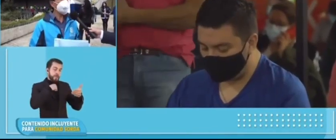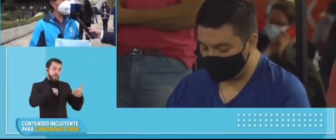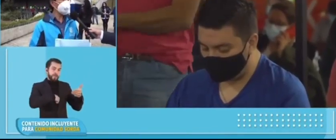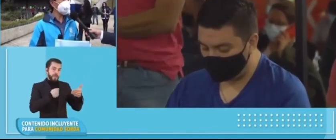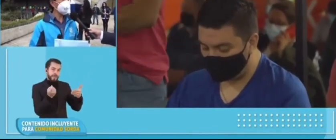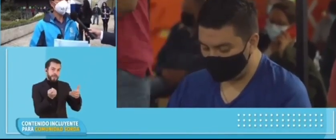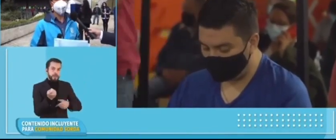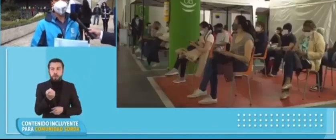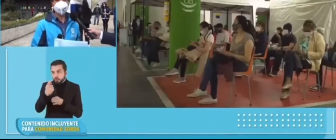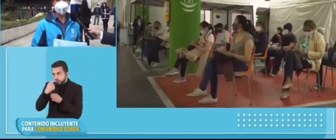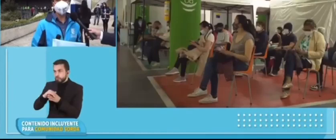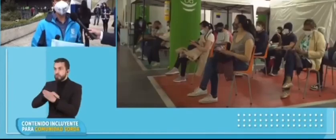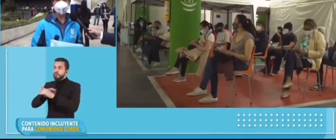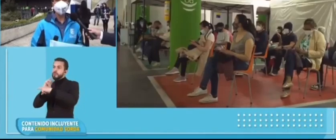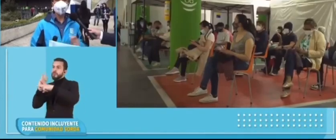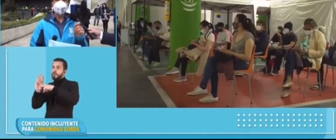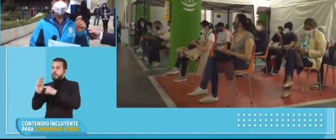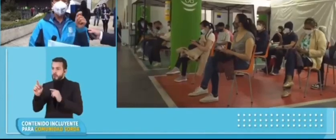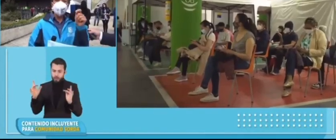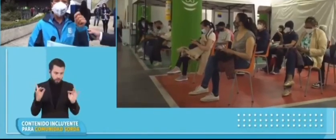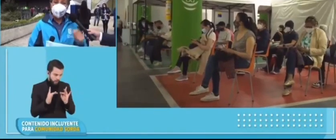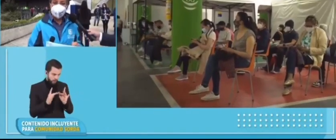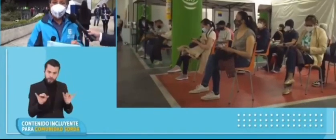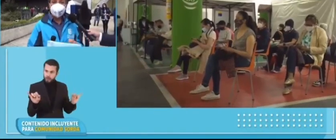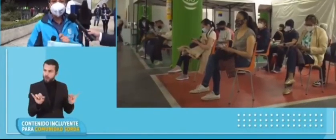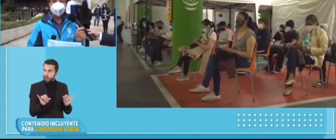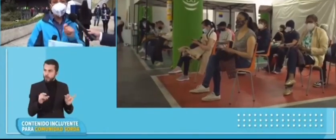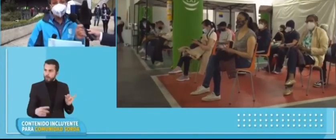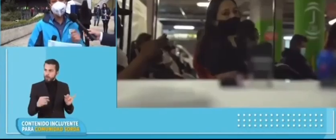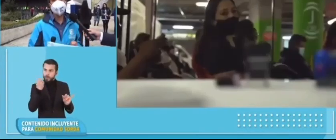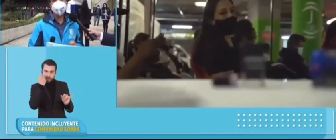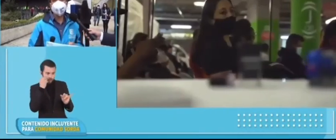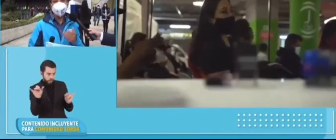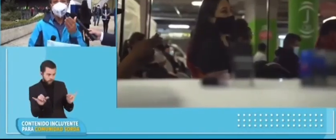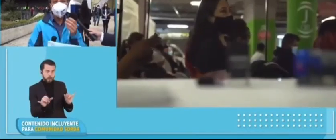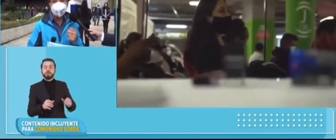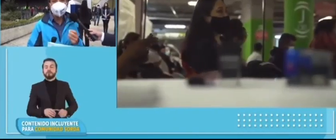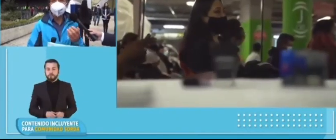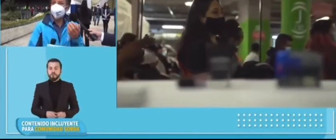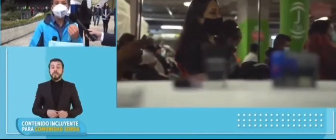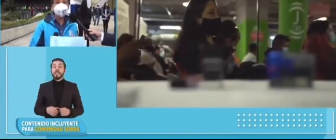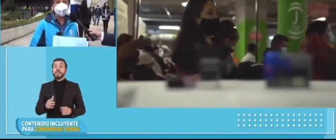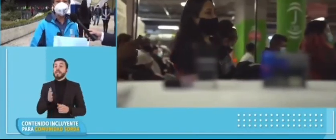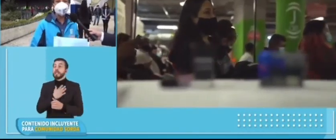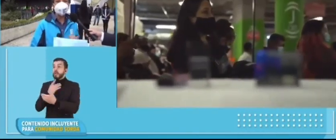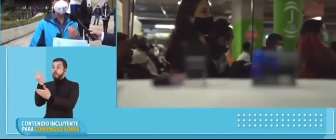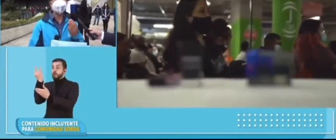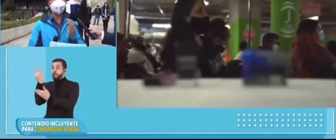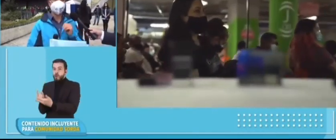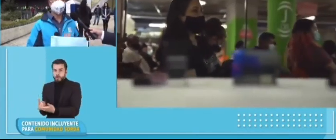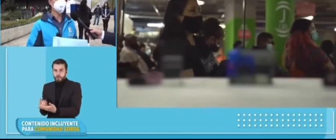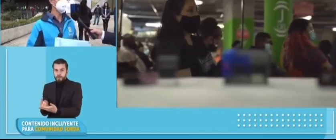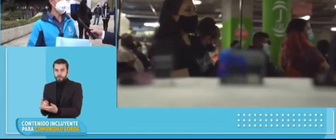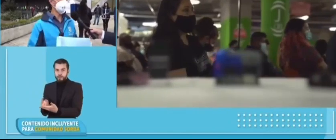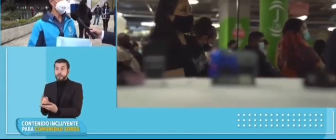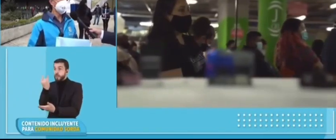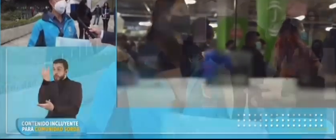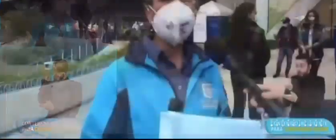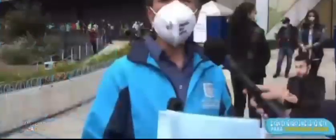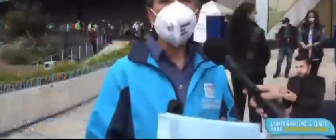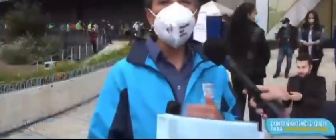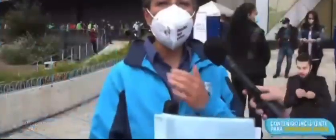ya priorizada por comorbilidad, baja el consentimiento informado y lo diligencia, porque si lo trae diligenciado nos ahorra